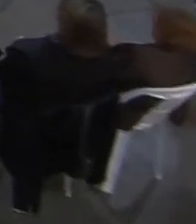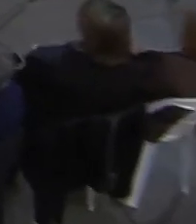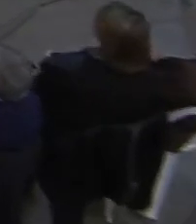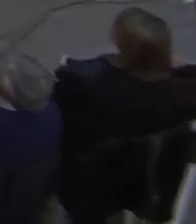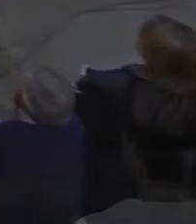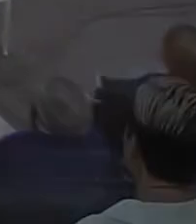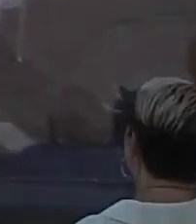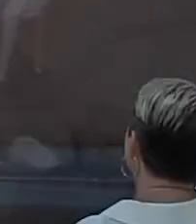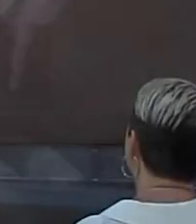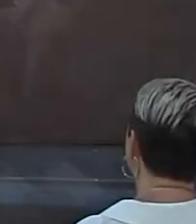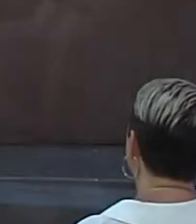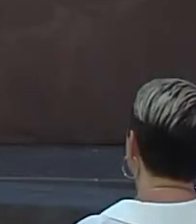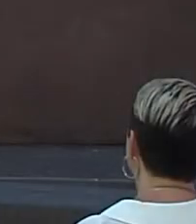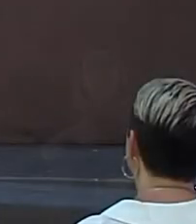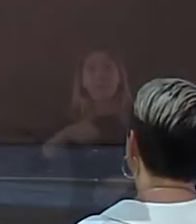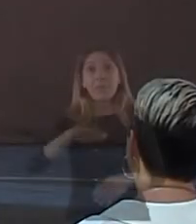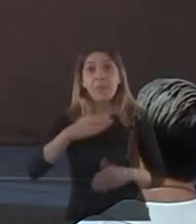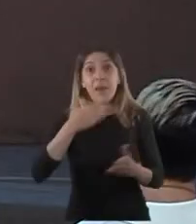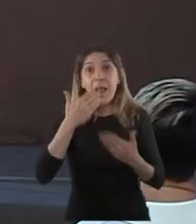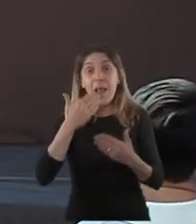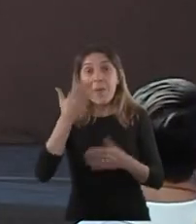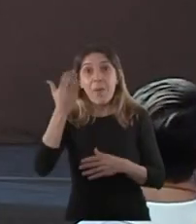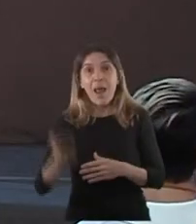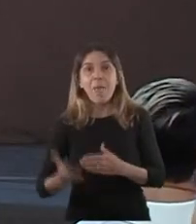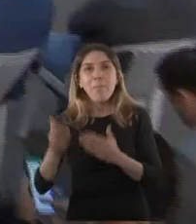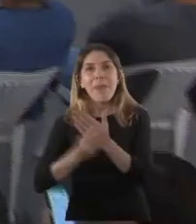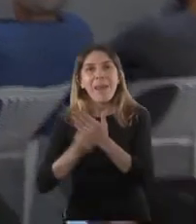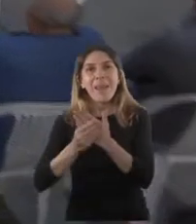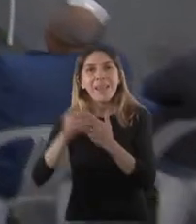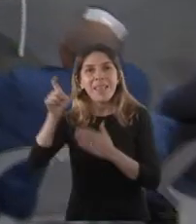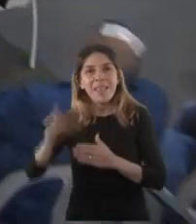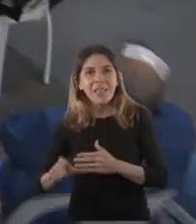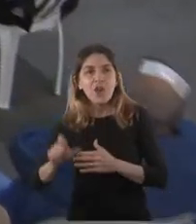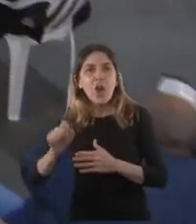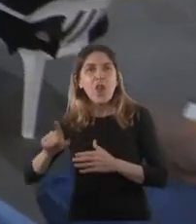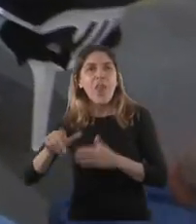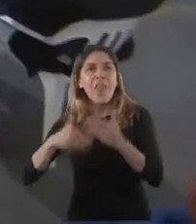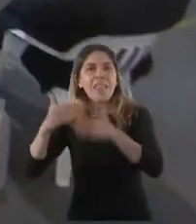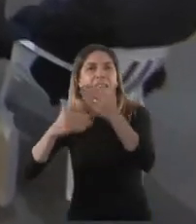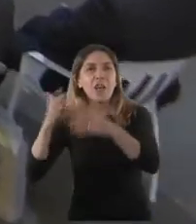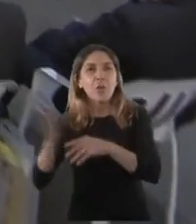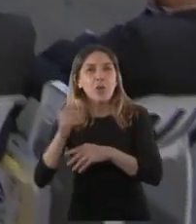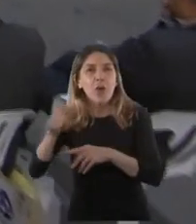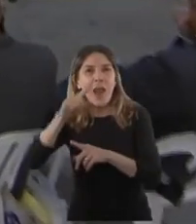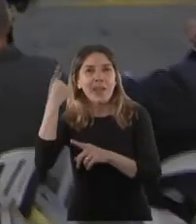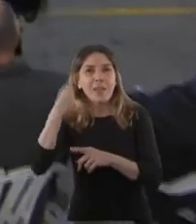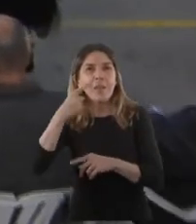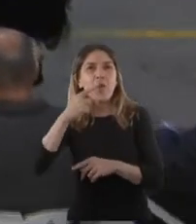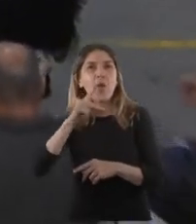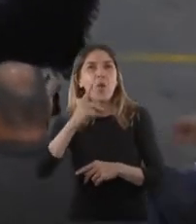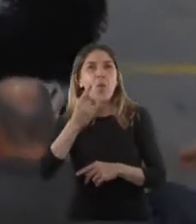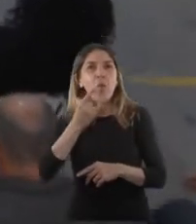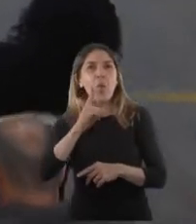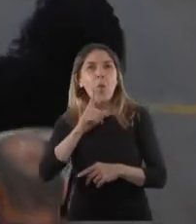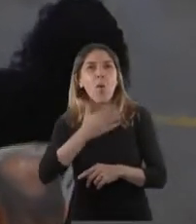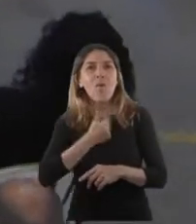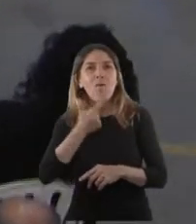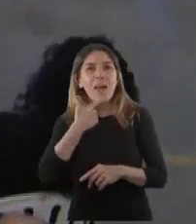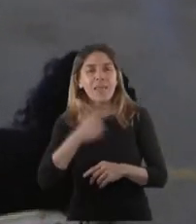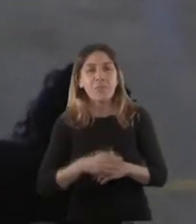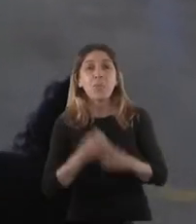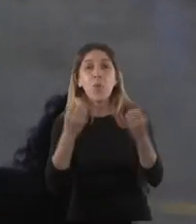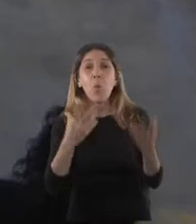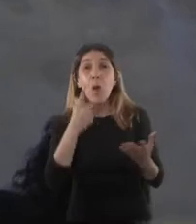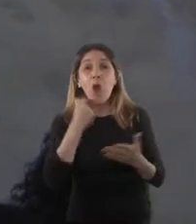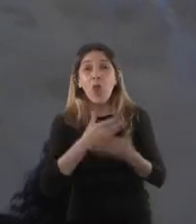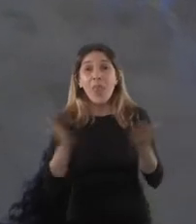Acto seguido, escucharemos al señor Ministro de Desarrollo Productivo de la Nación, Matías Culfas. Buenos